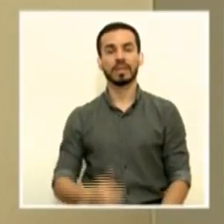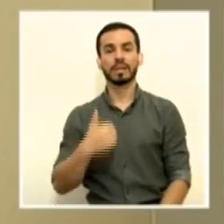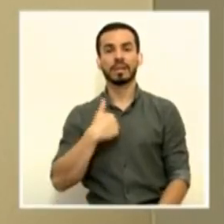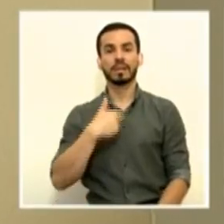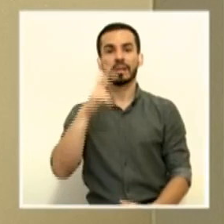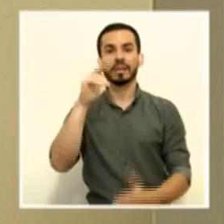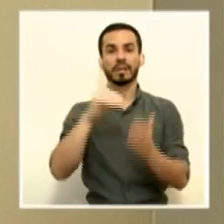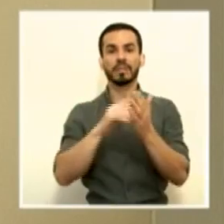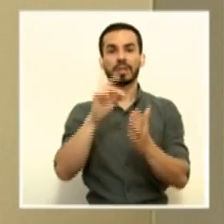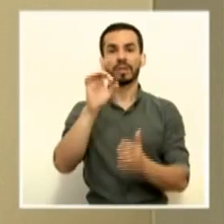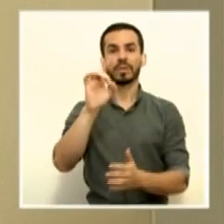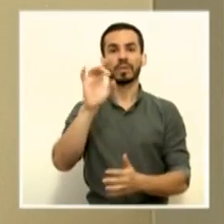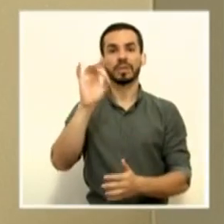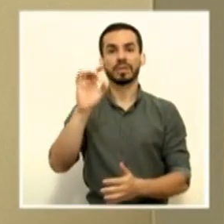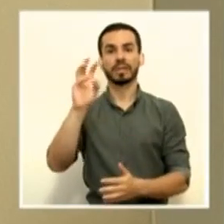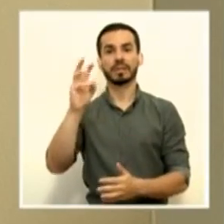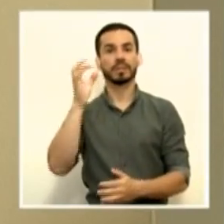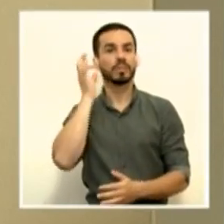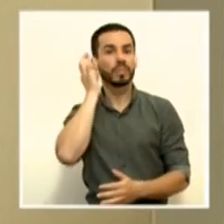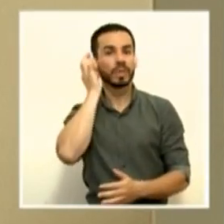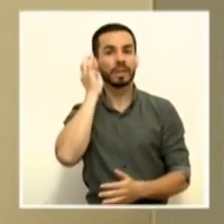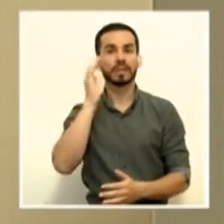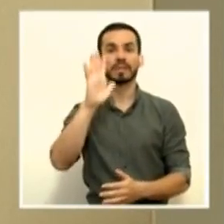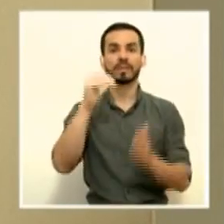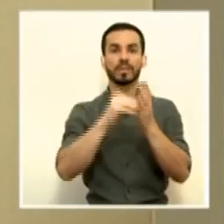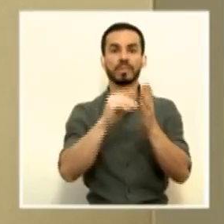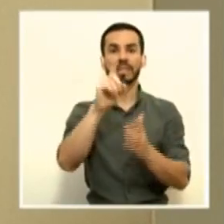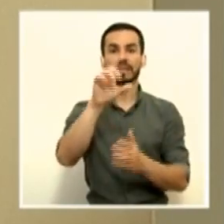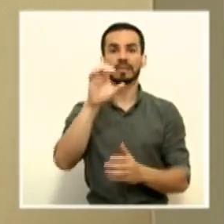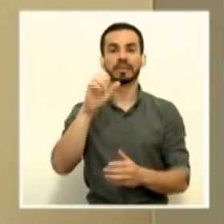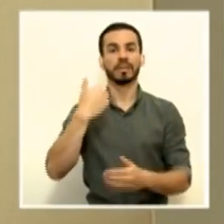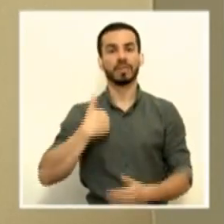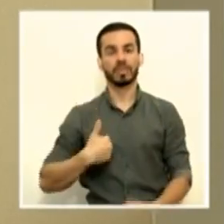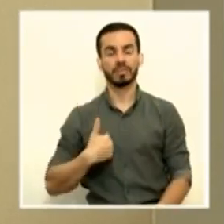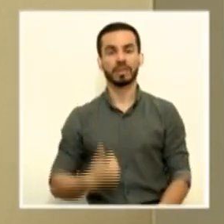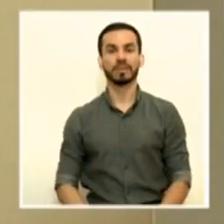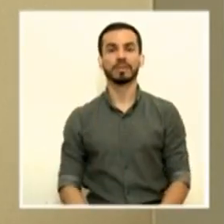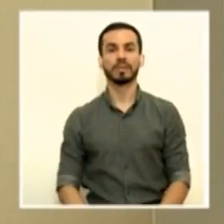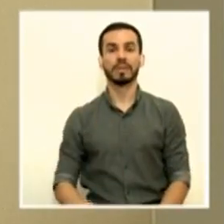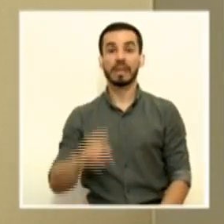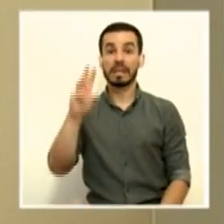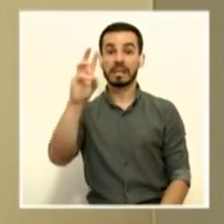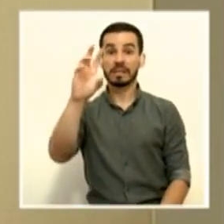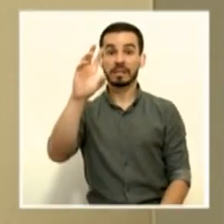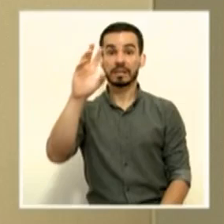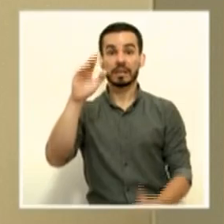Tenemos 3.886 mujeres y 5.100